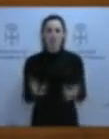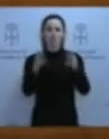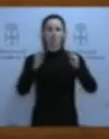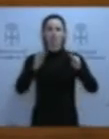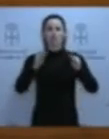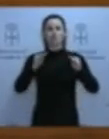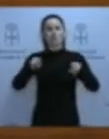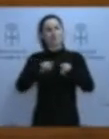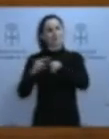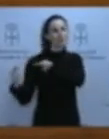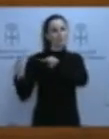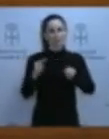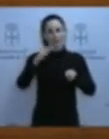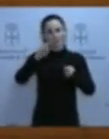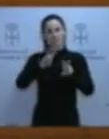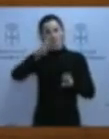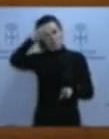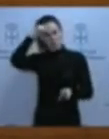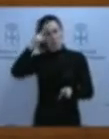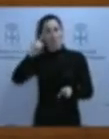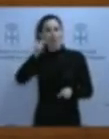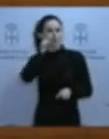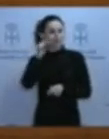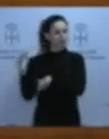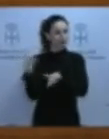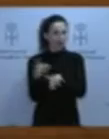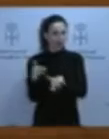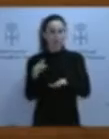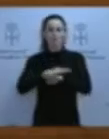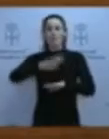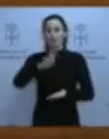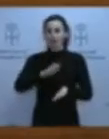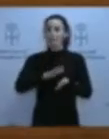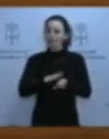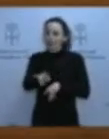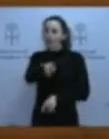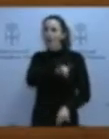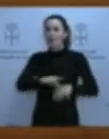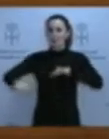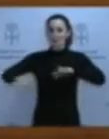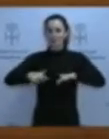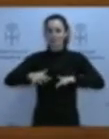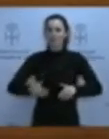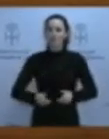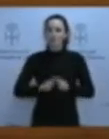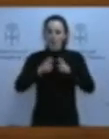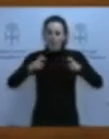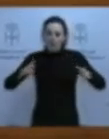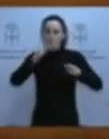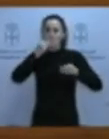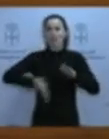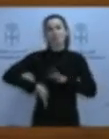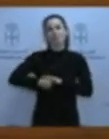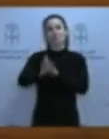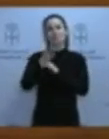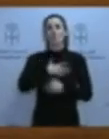proyección cultural y turística, que de paso serviría de revulsivo para su dinamismo y sostenibilidad futura.